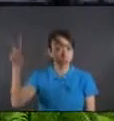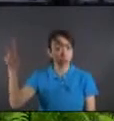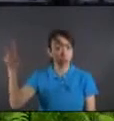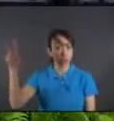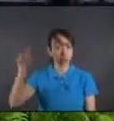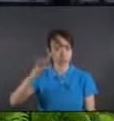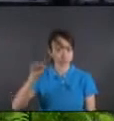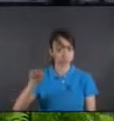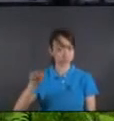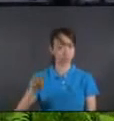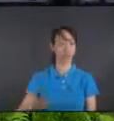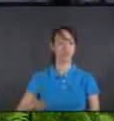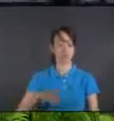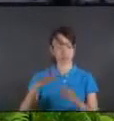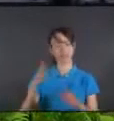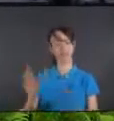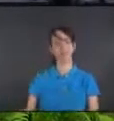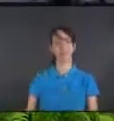No se lo imaginó,